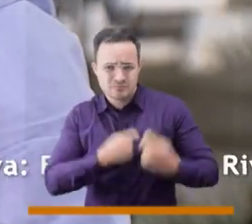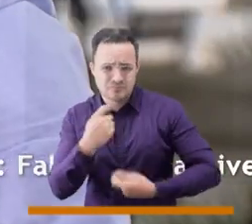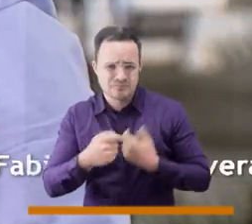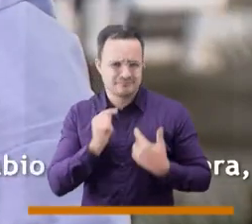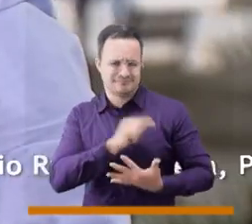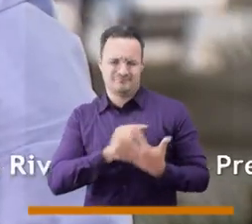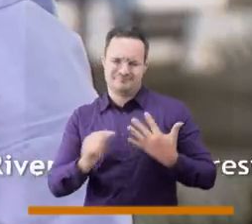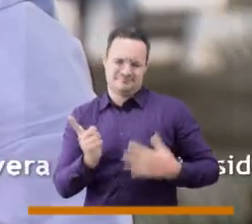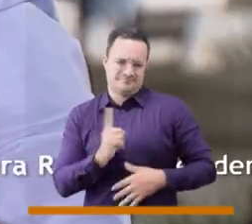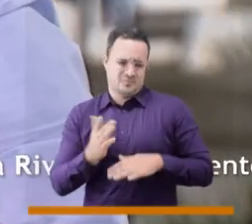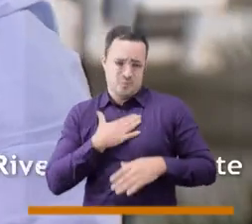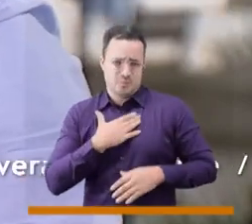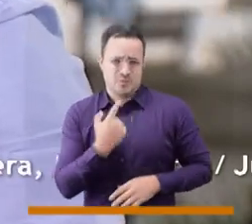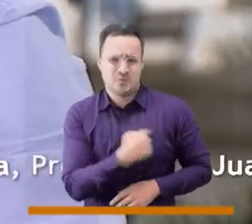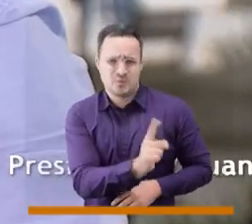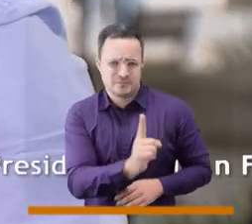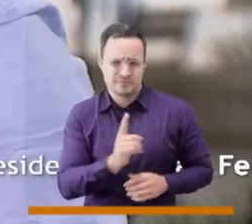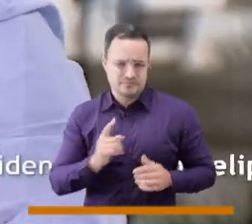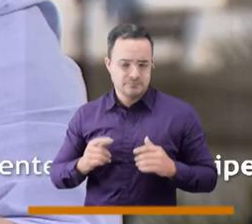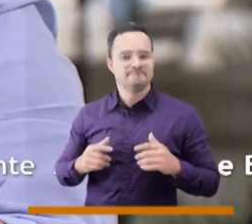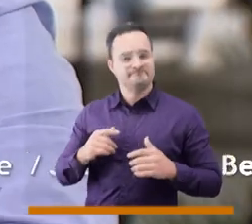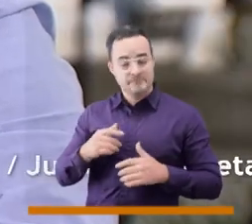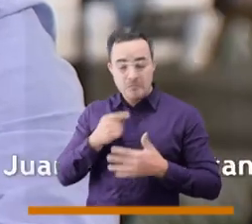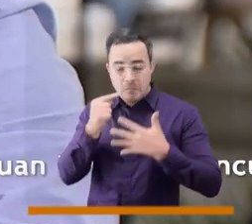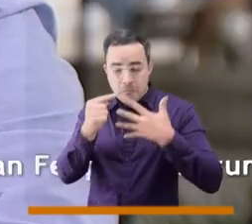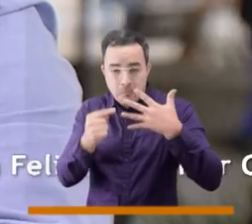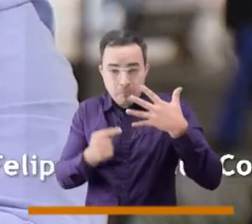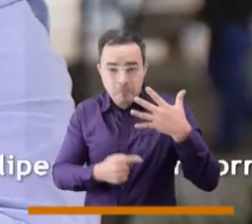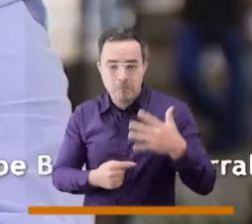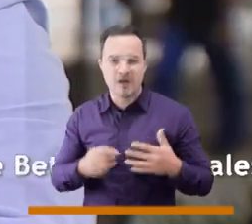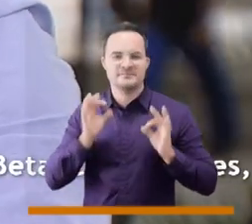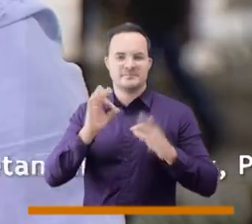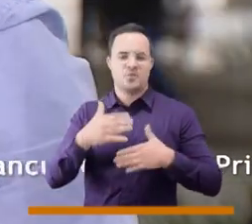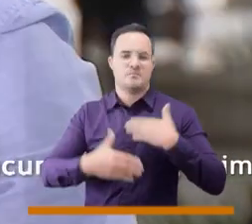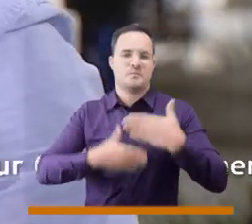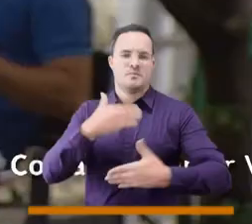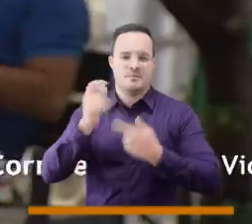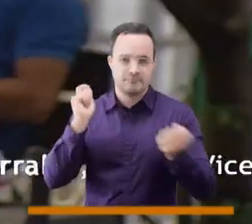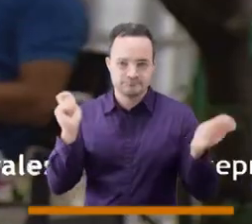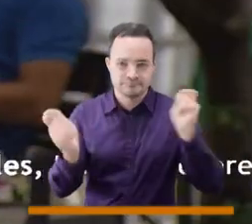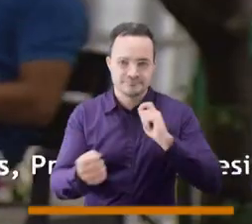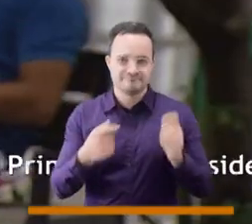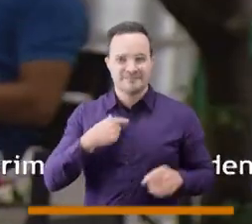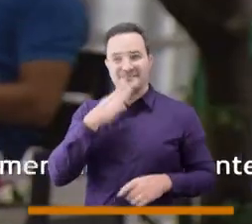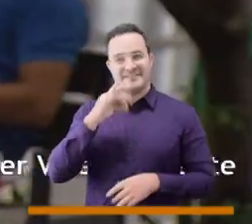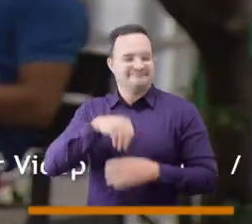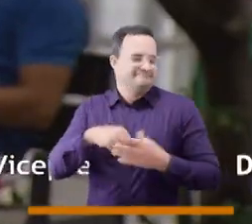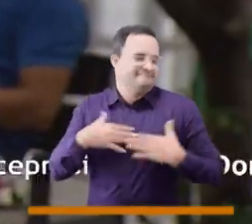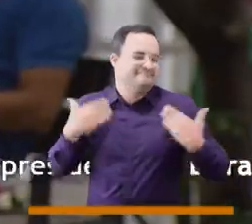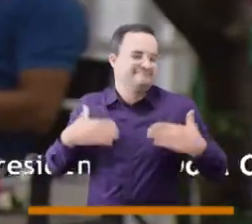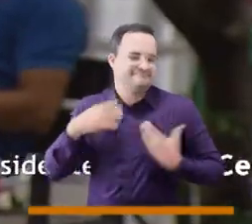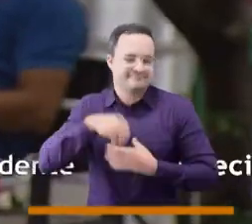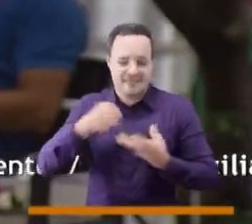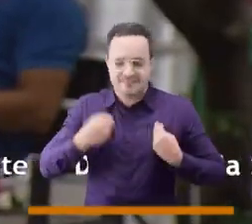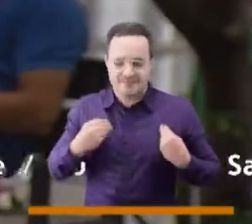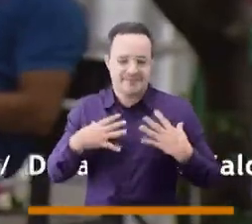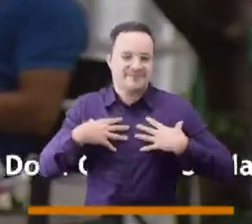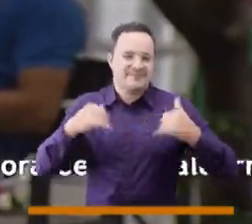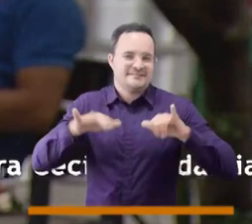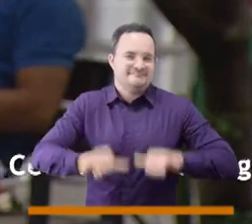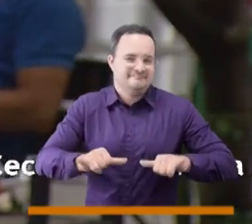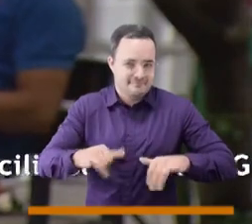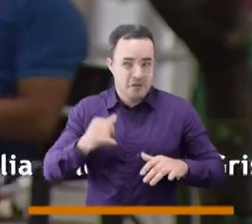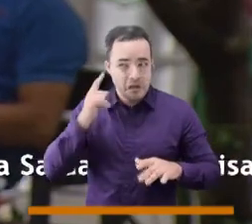esfuerzos integralmente, yo sé que el centro va a cambiar, por eso vivo aquí y de aquí no miré. Gracias, concejal, a usted, a todo el equipo